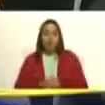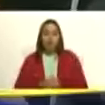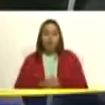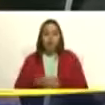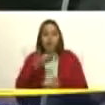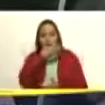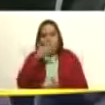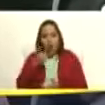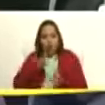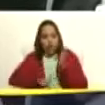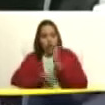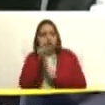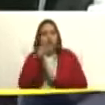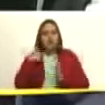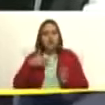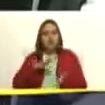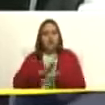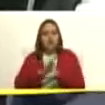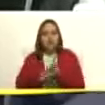recuperada, de prosperidad.